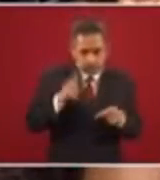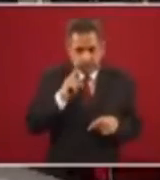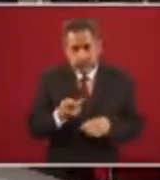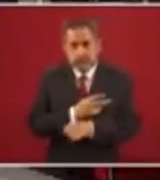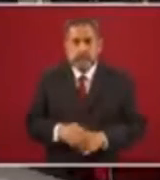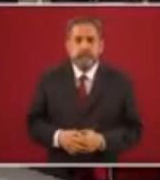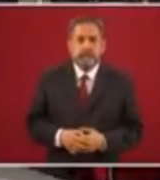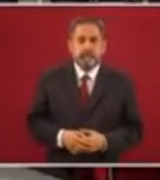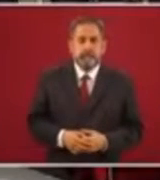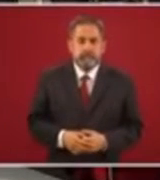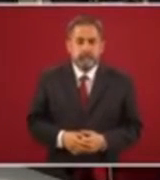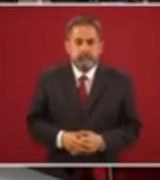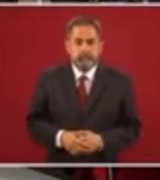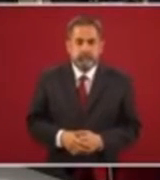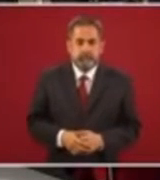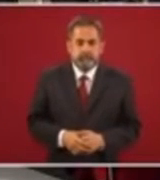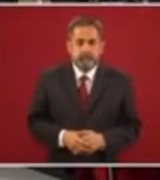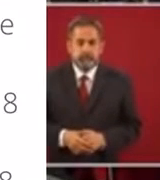preguntarles eso. A ver,